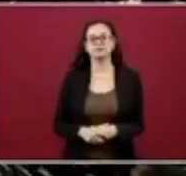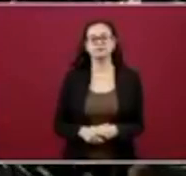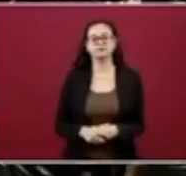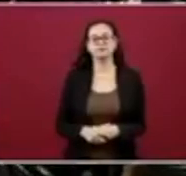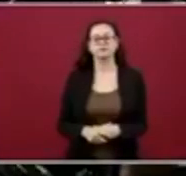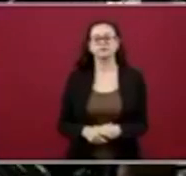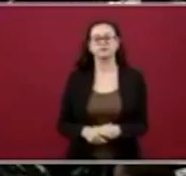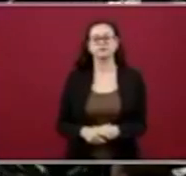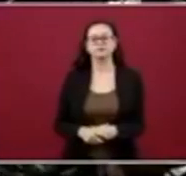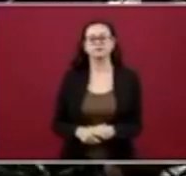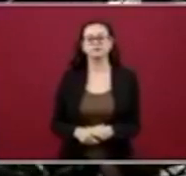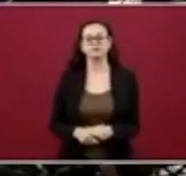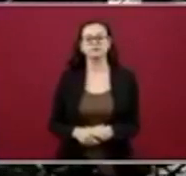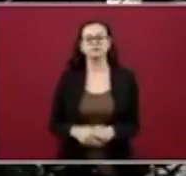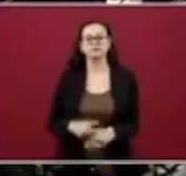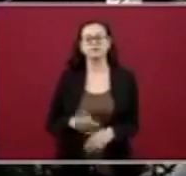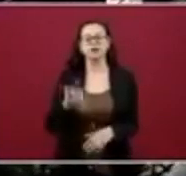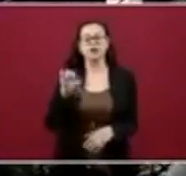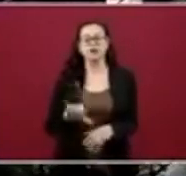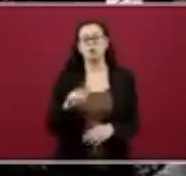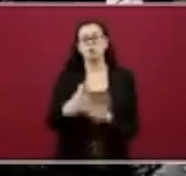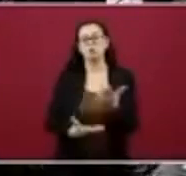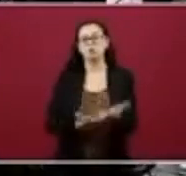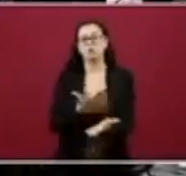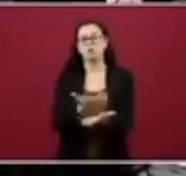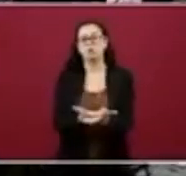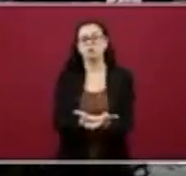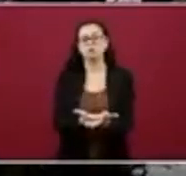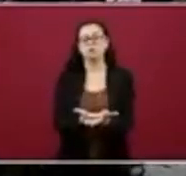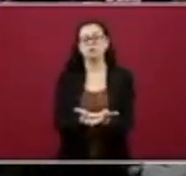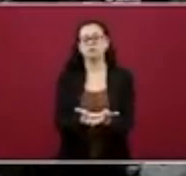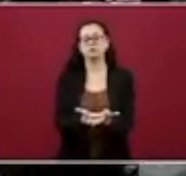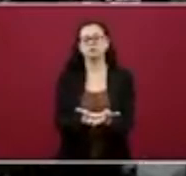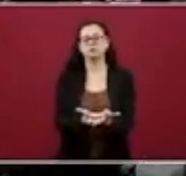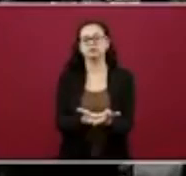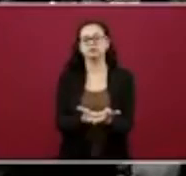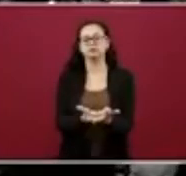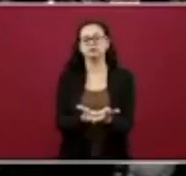inversión de la paraestatal. Estamos